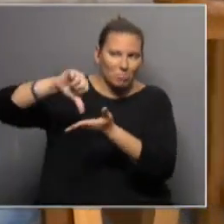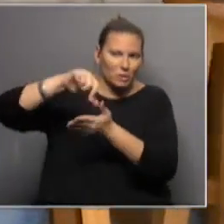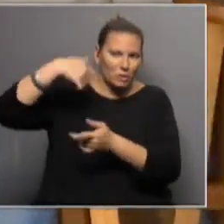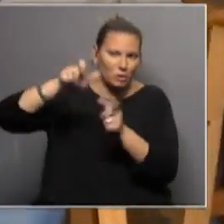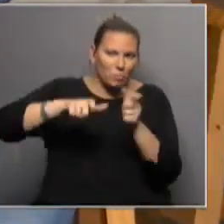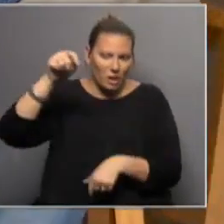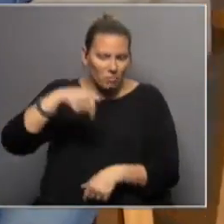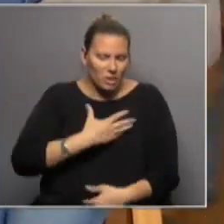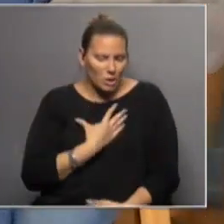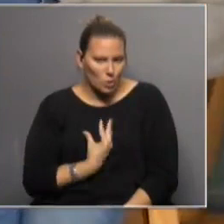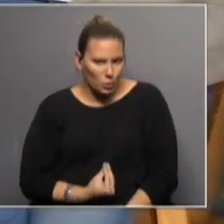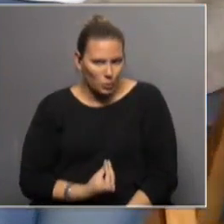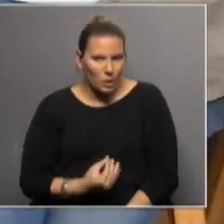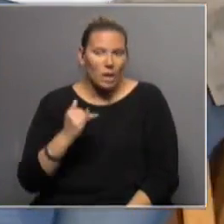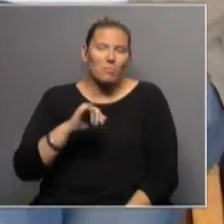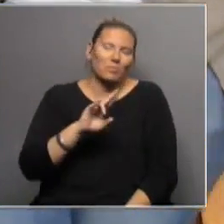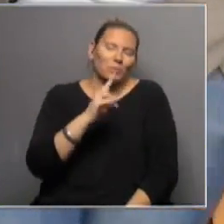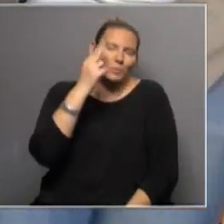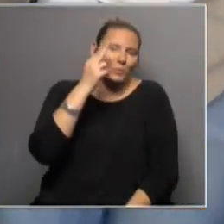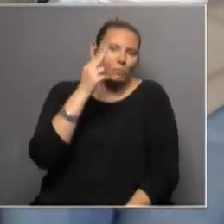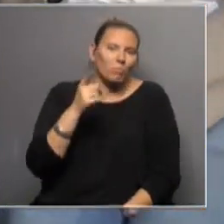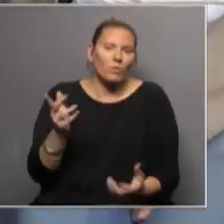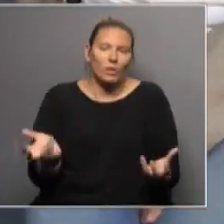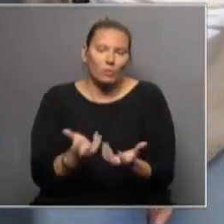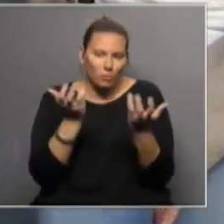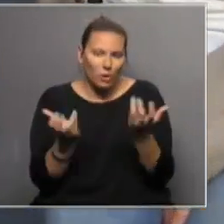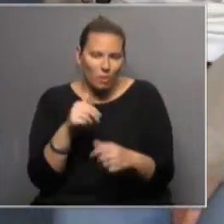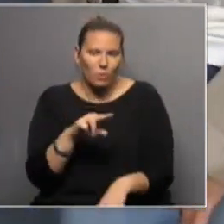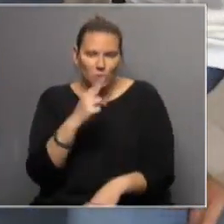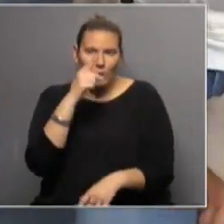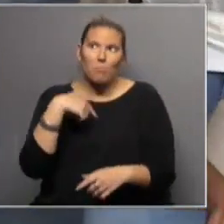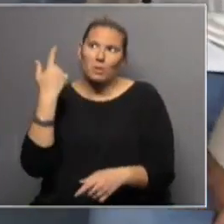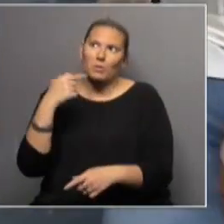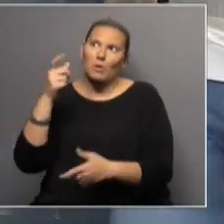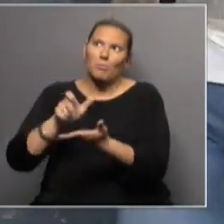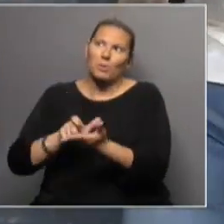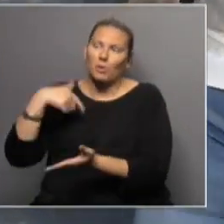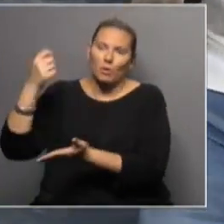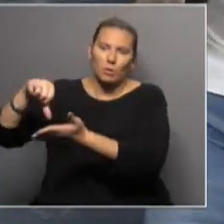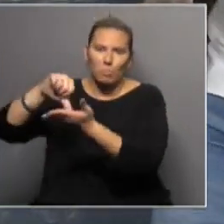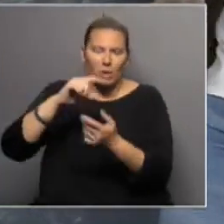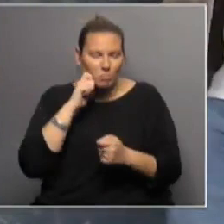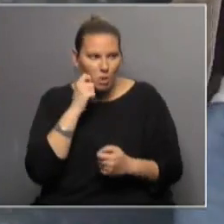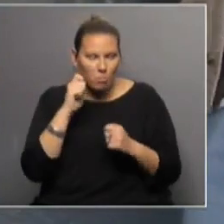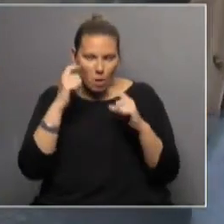queremos saber. Sí, viste que Uruguay, vos prendés un fuego en Uruguay y que viene de afuera, se sorprende. Sí,